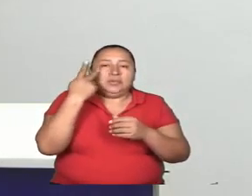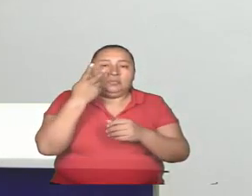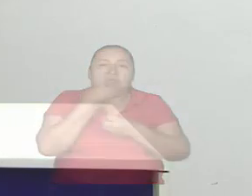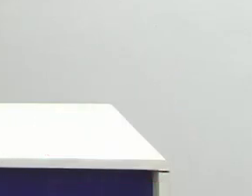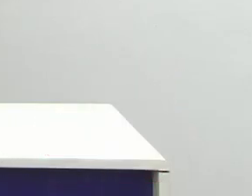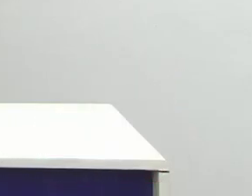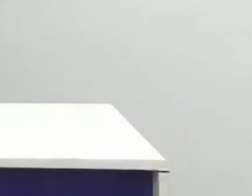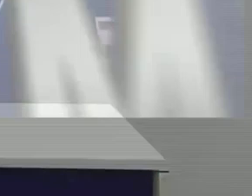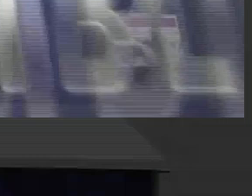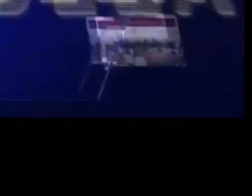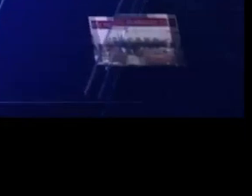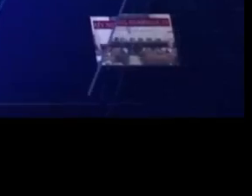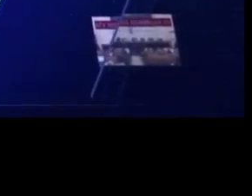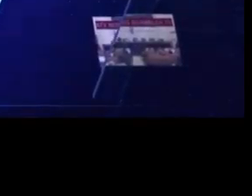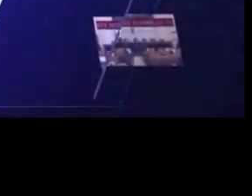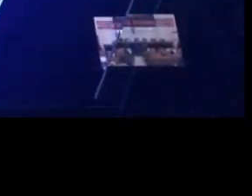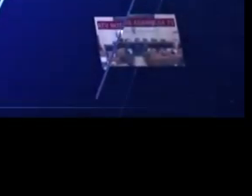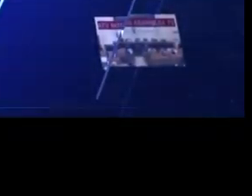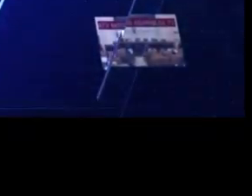informe.